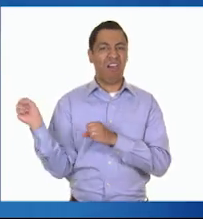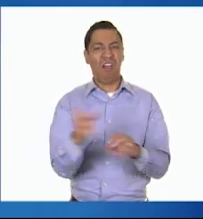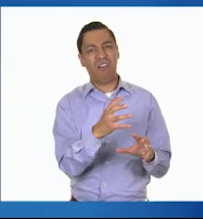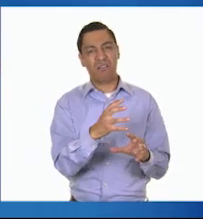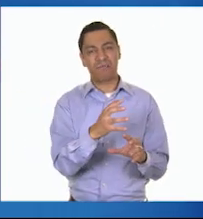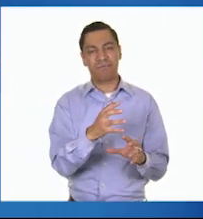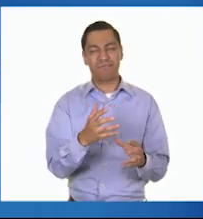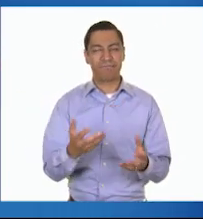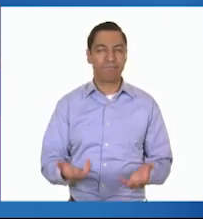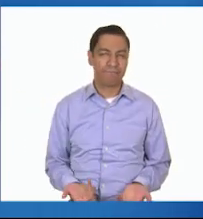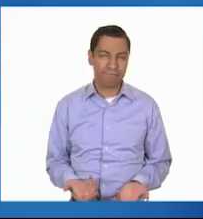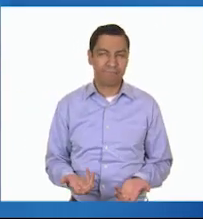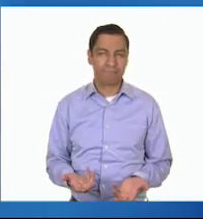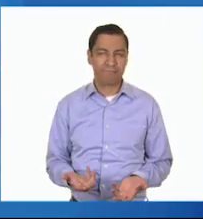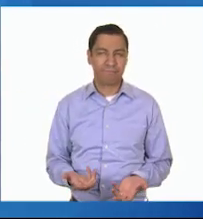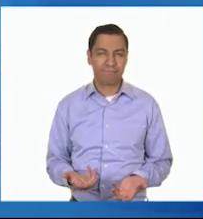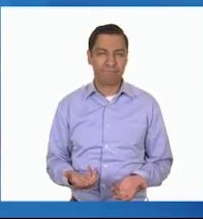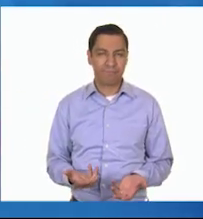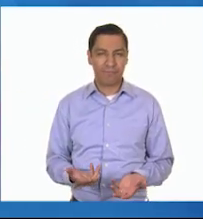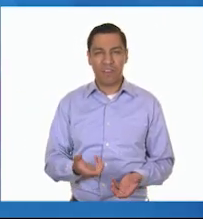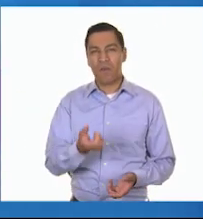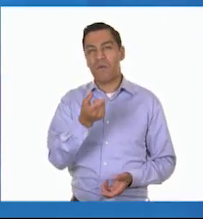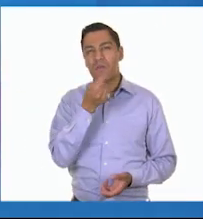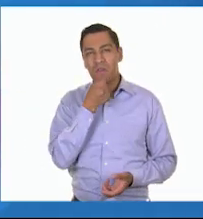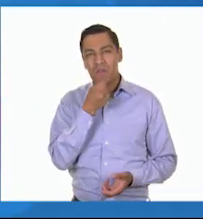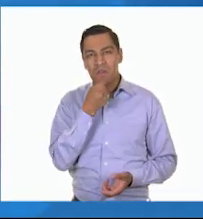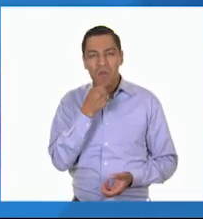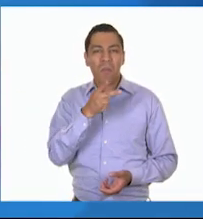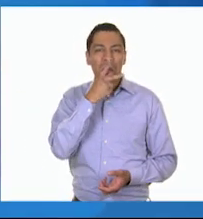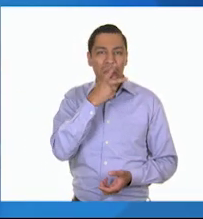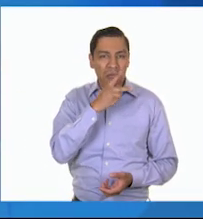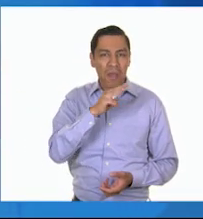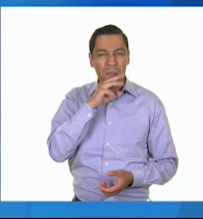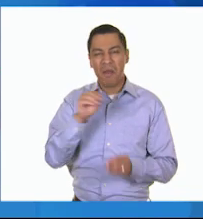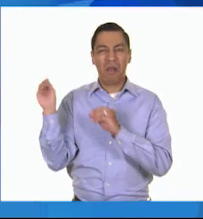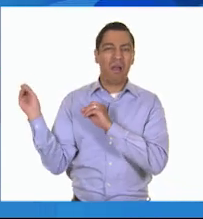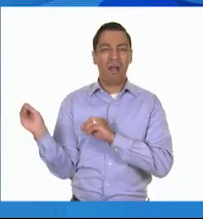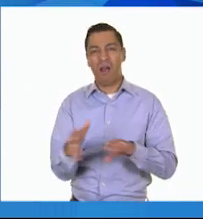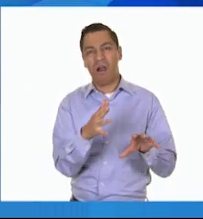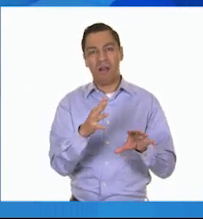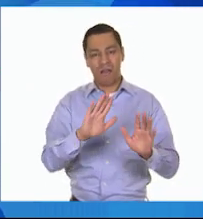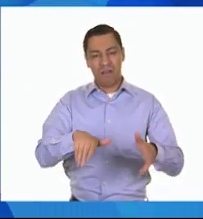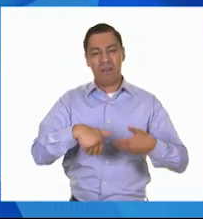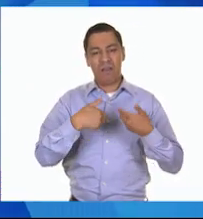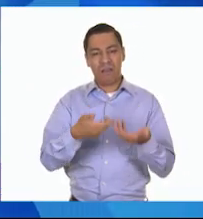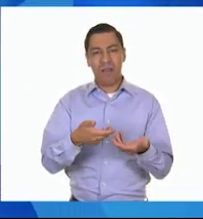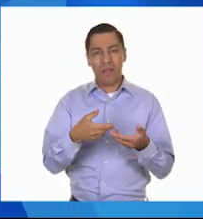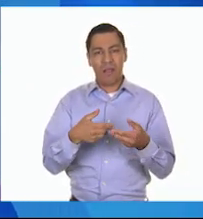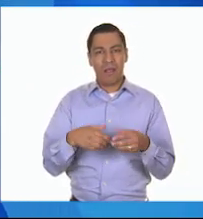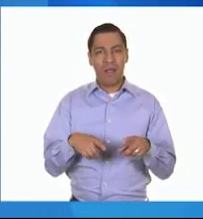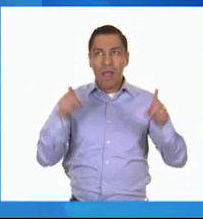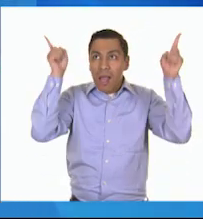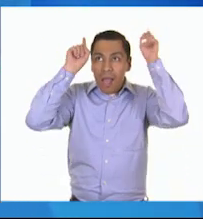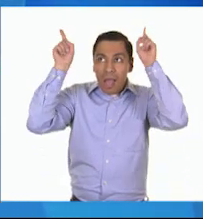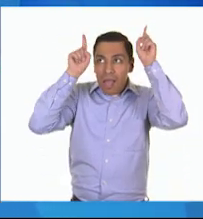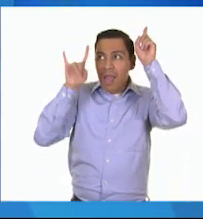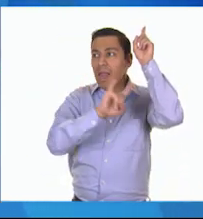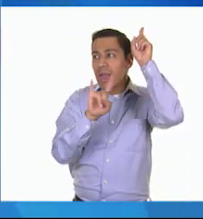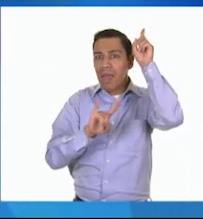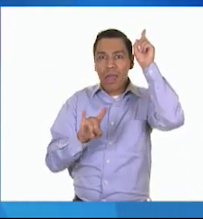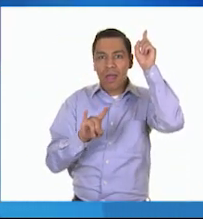animales, que antes de medio año son abandonados. Por